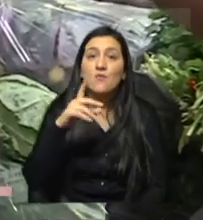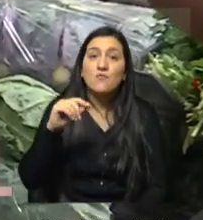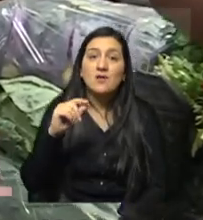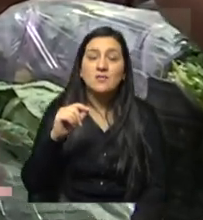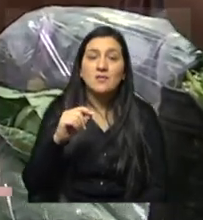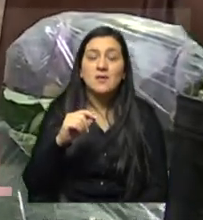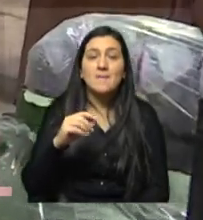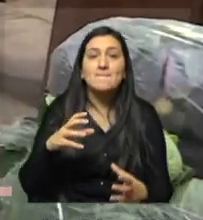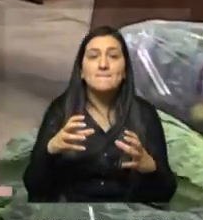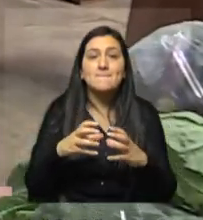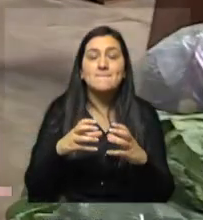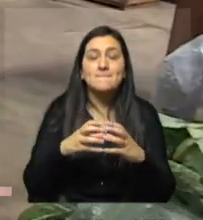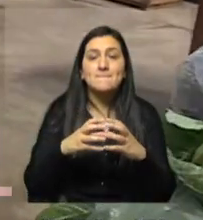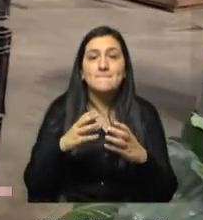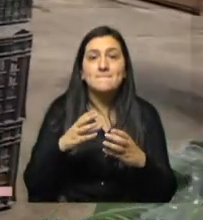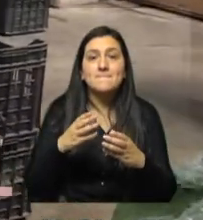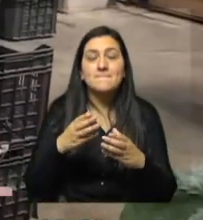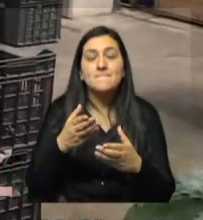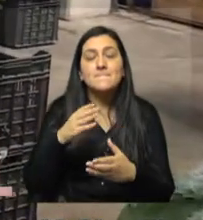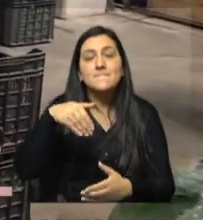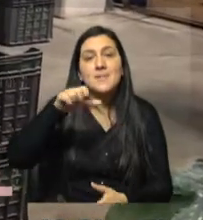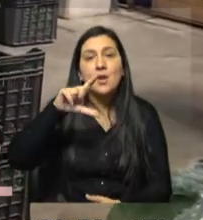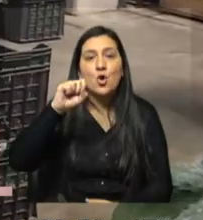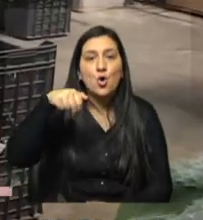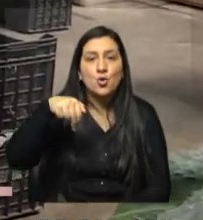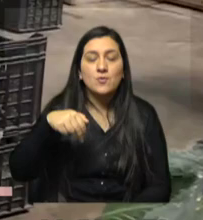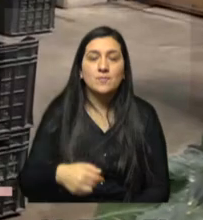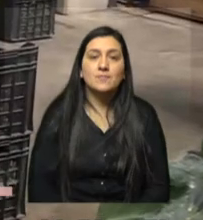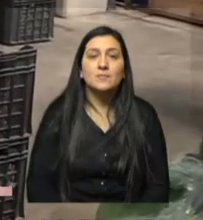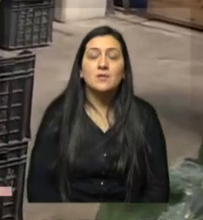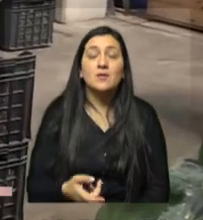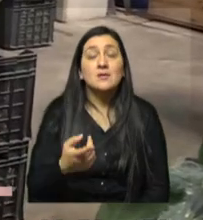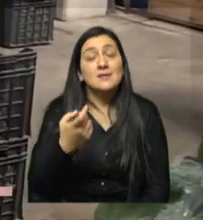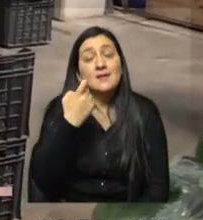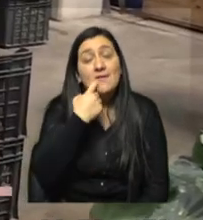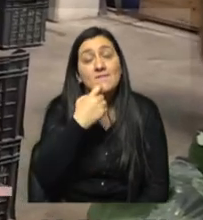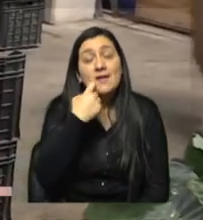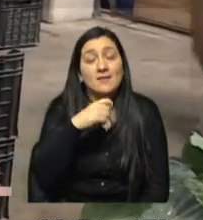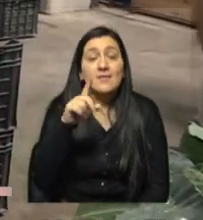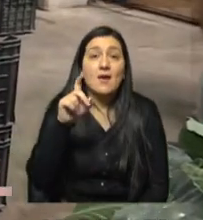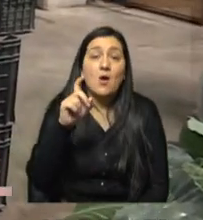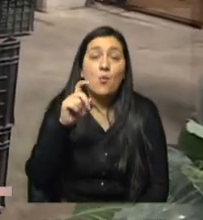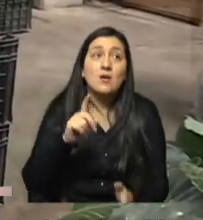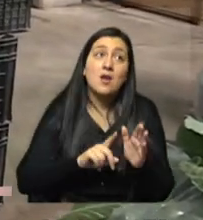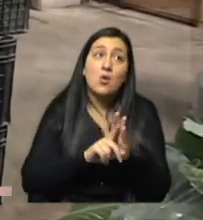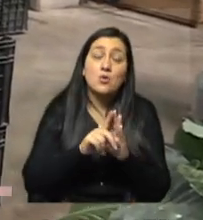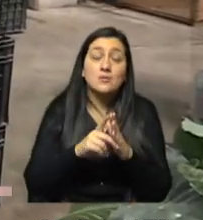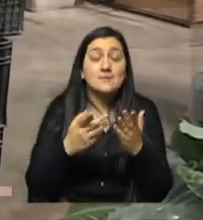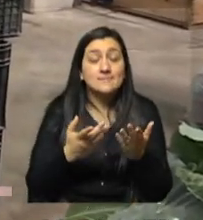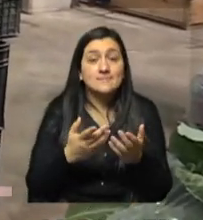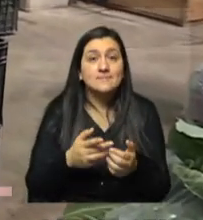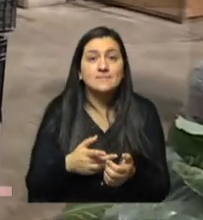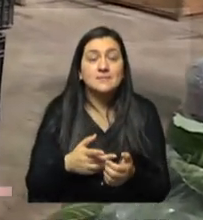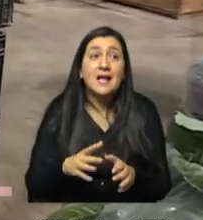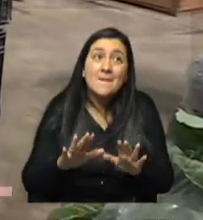los melones. Calibre mediano, pero la falta de agua, capaz que no tanto en el norte, pero sí en el sur, seguramente para